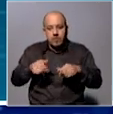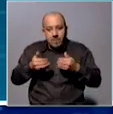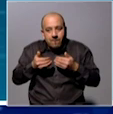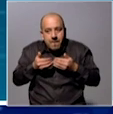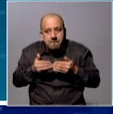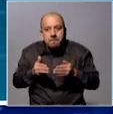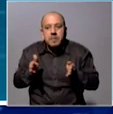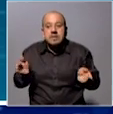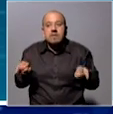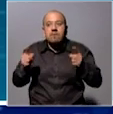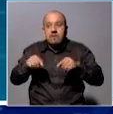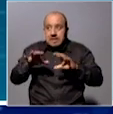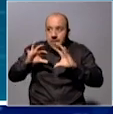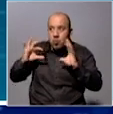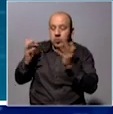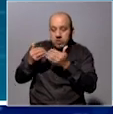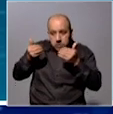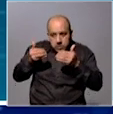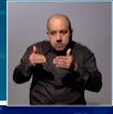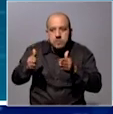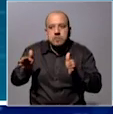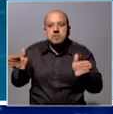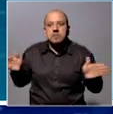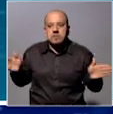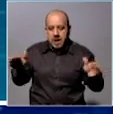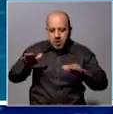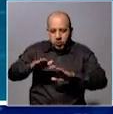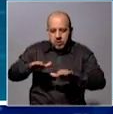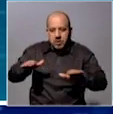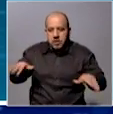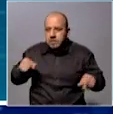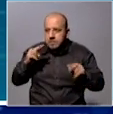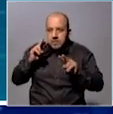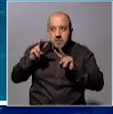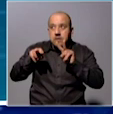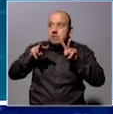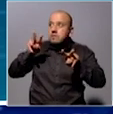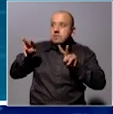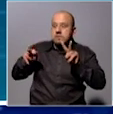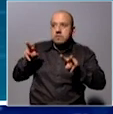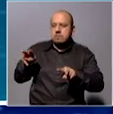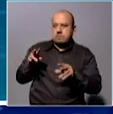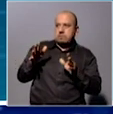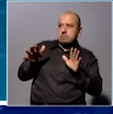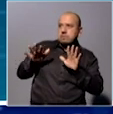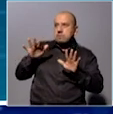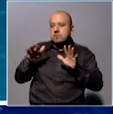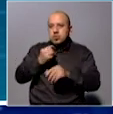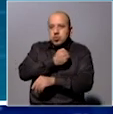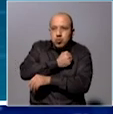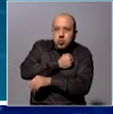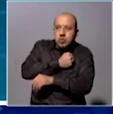esto y ese mundo, a los niños y a las niñas pequeñas, les puede